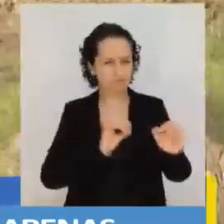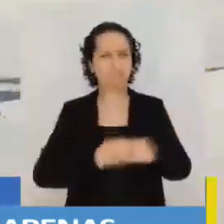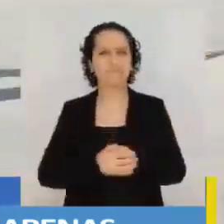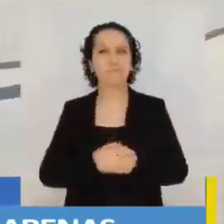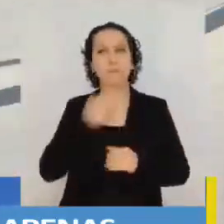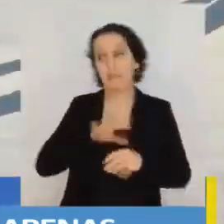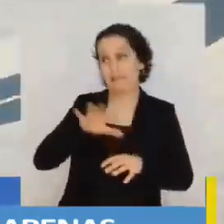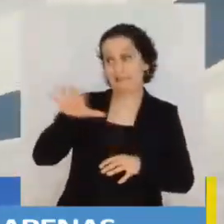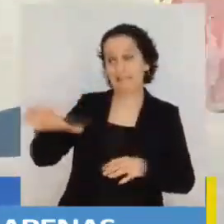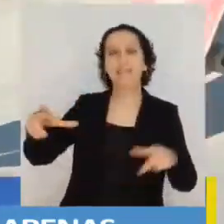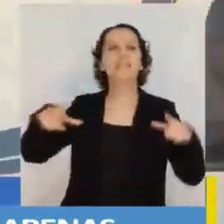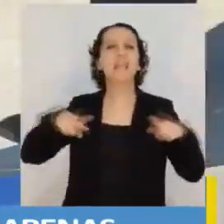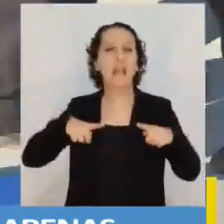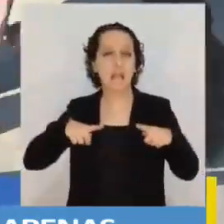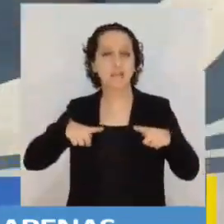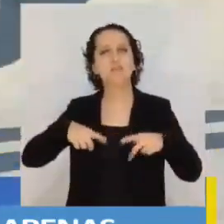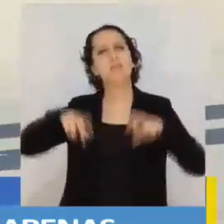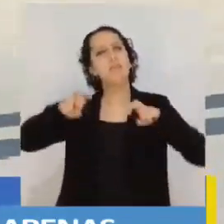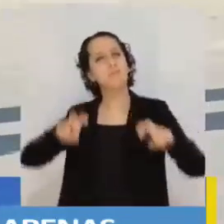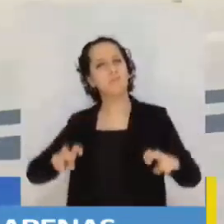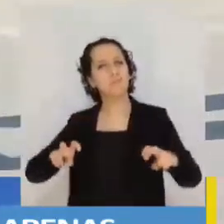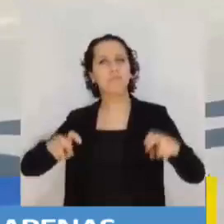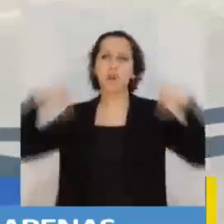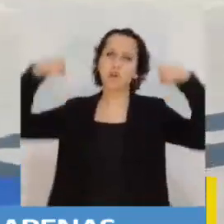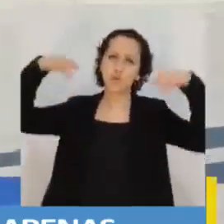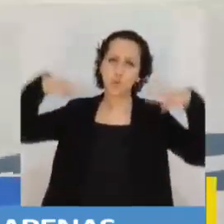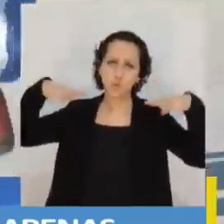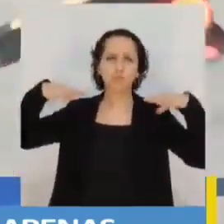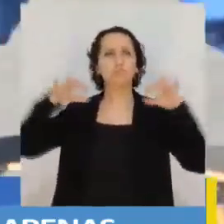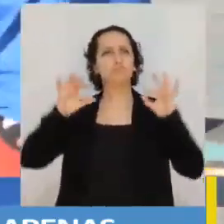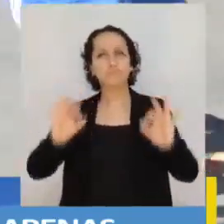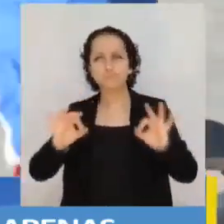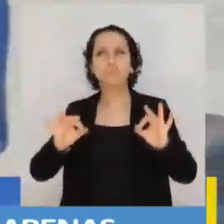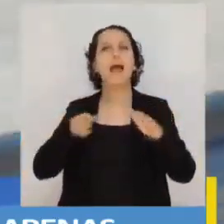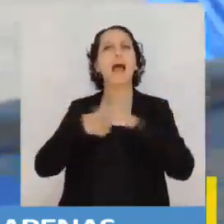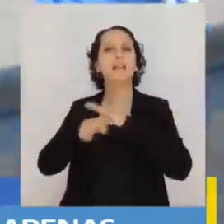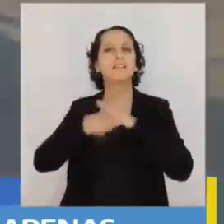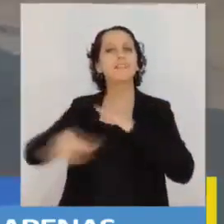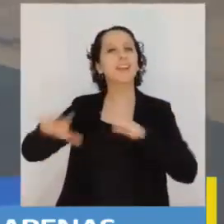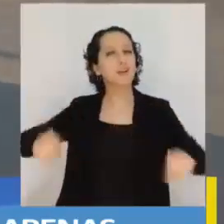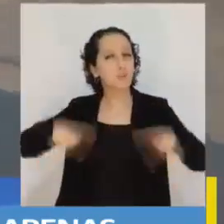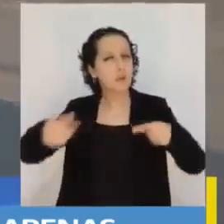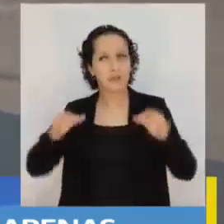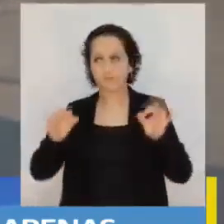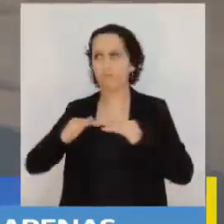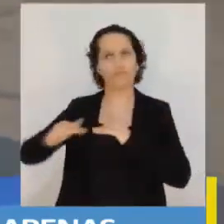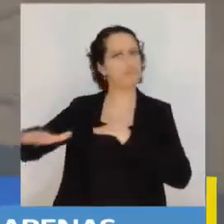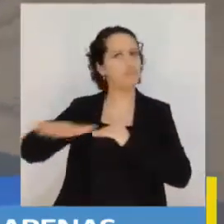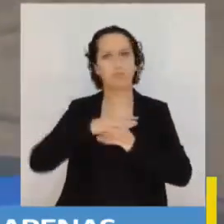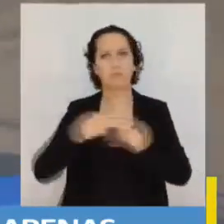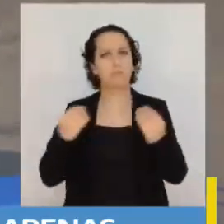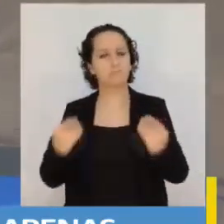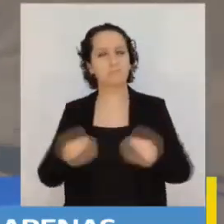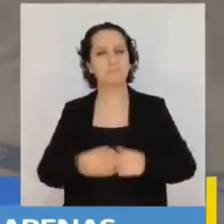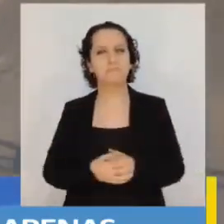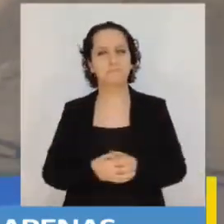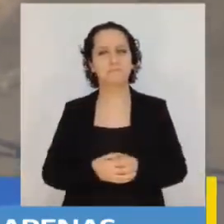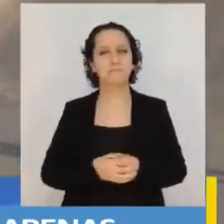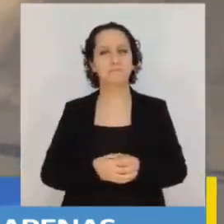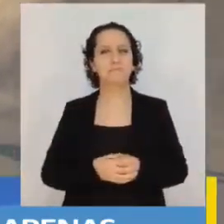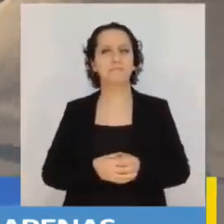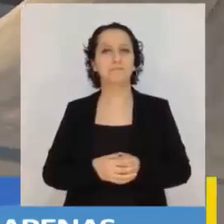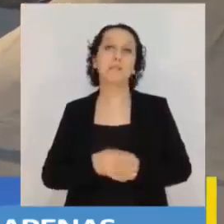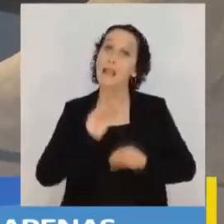incluyó un área de descanso con mobiliario urbano, iluminación LED y accesibilidad universal, entre otras cosas.